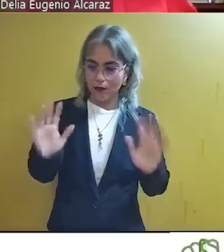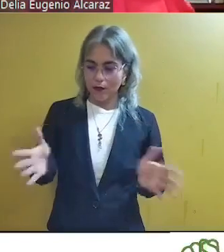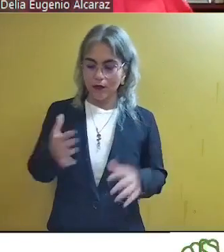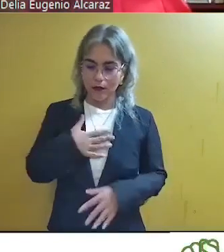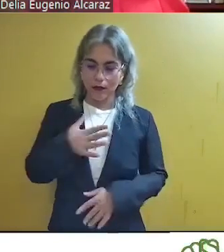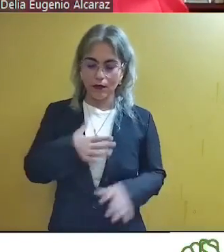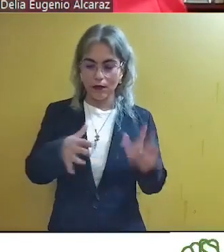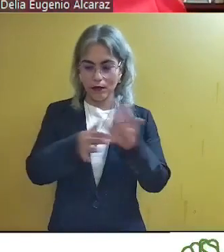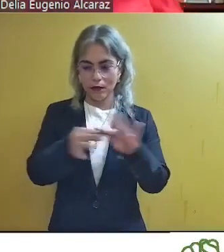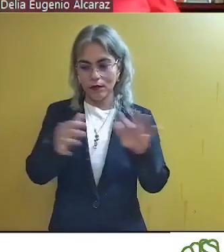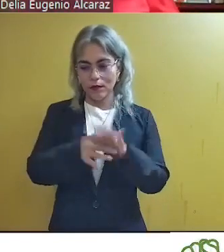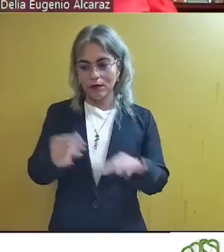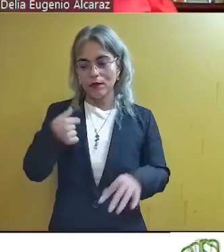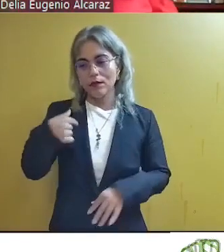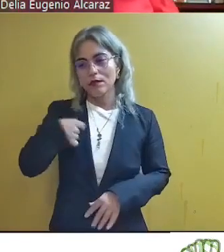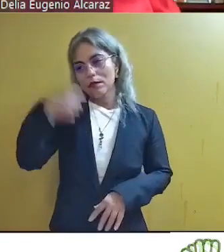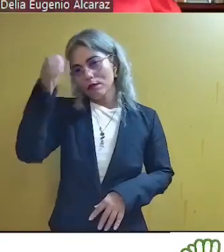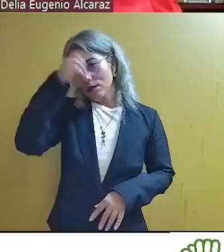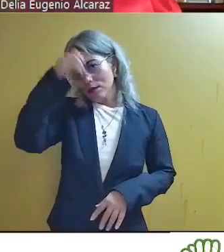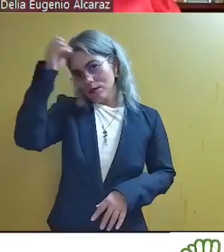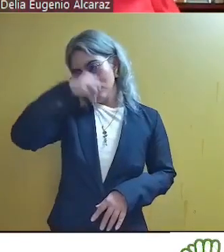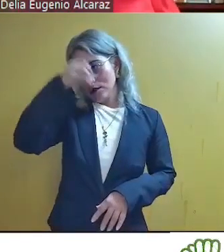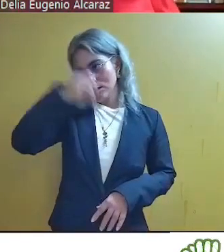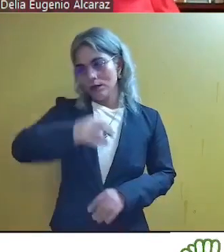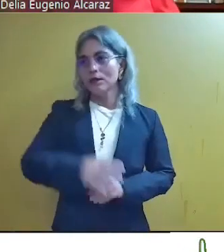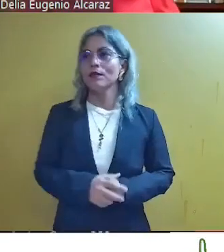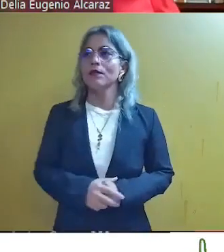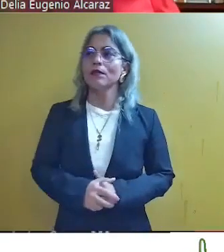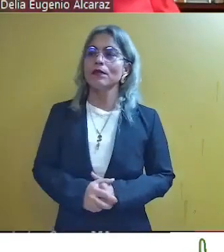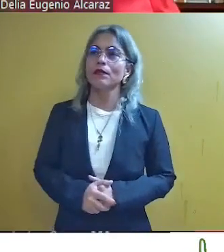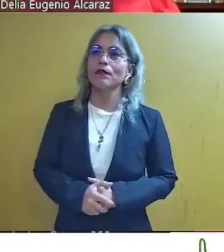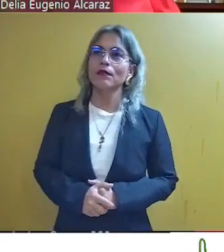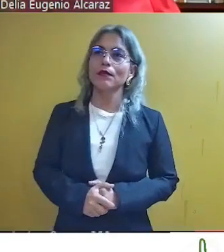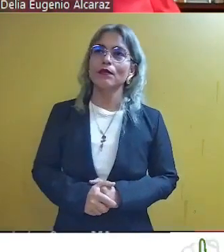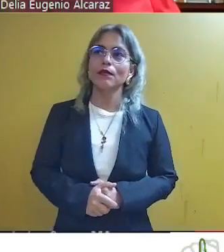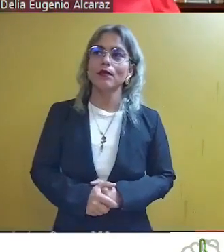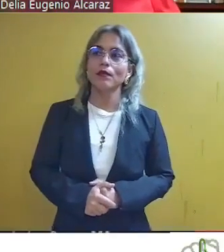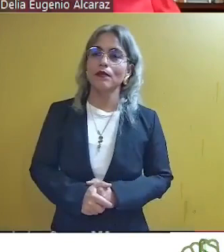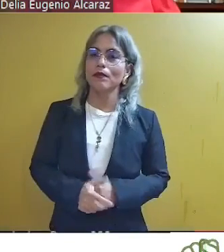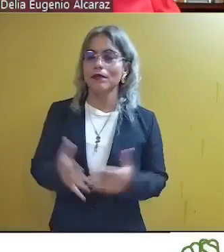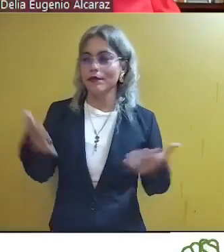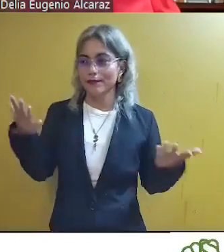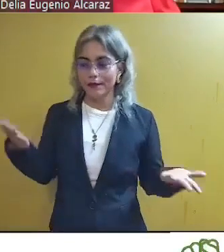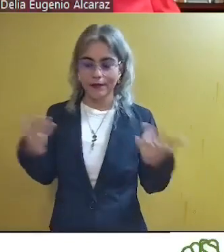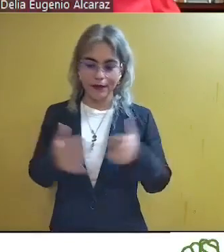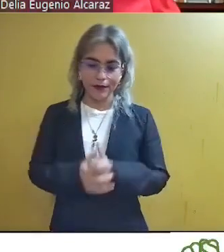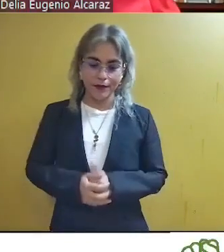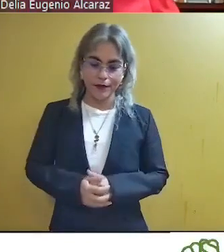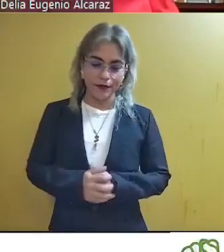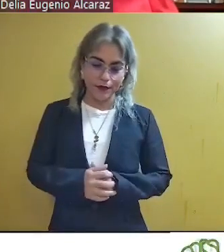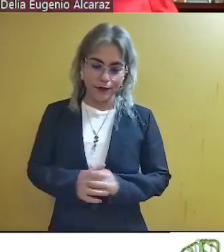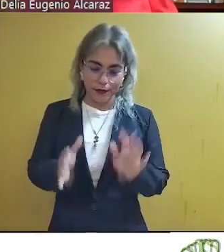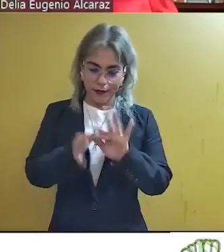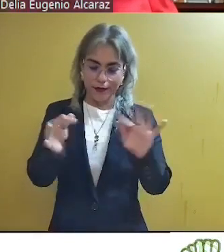manifesté cuáles eran mis consideraciones y aparte la cuenta fue muy amplia al